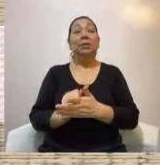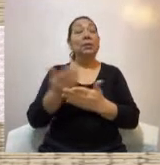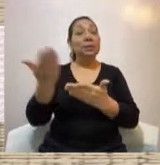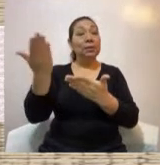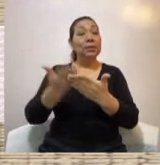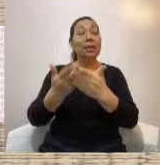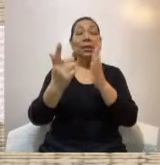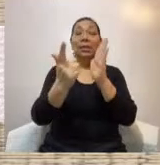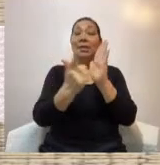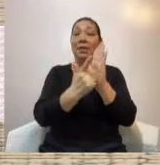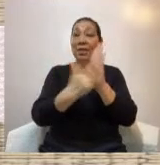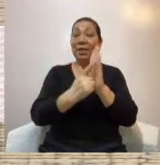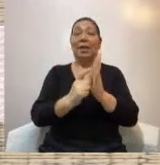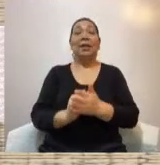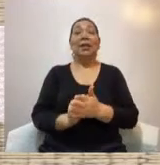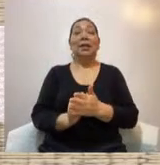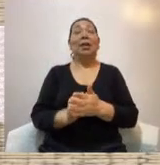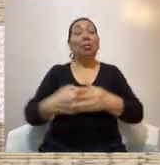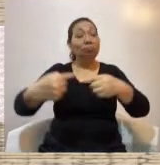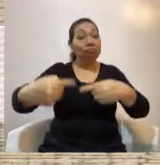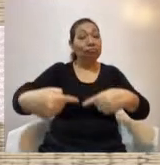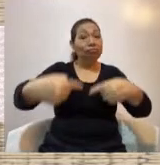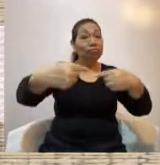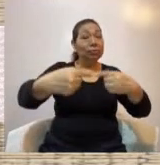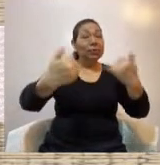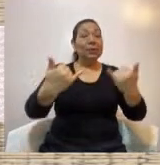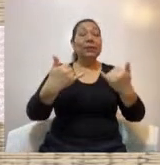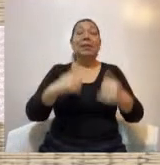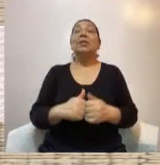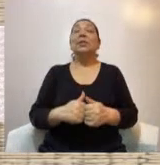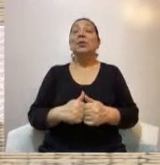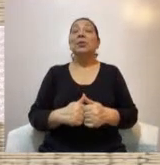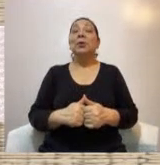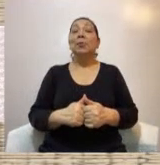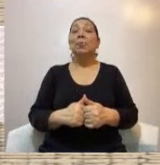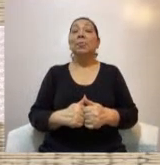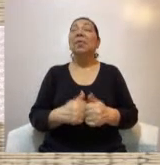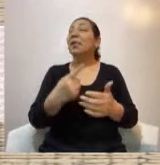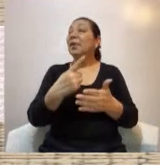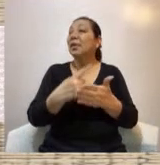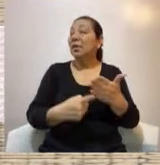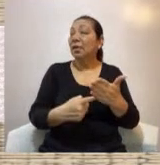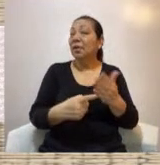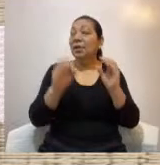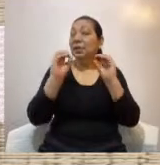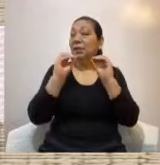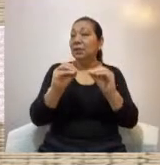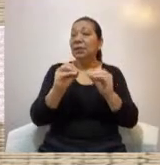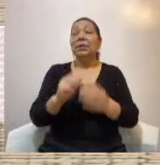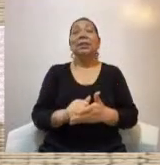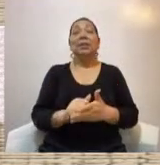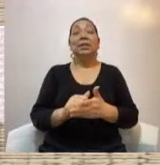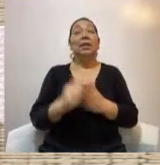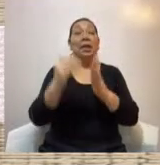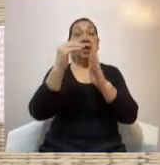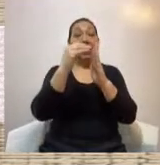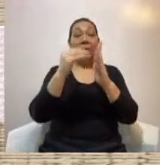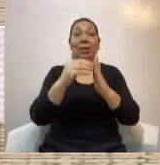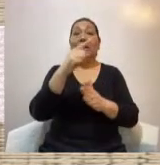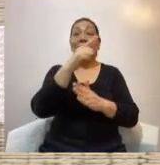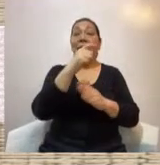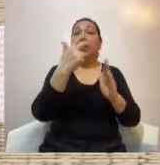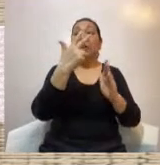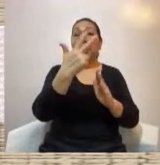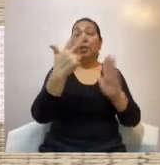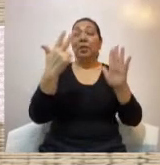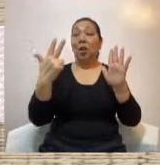fundamentado en las disposiciones legales discutidas en este fallo, que en cumplimiento de lo dispuesto en el